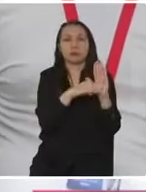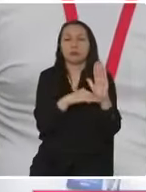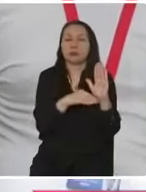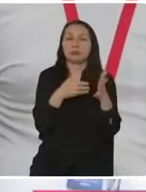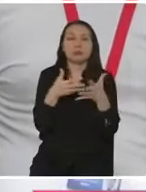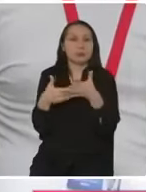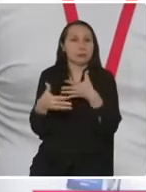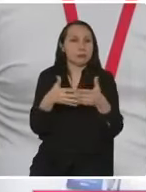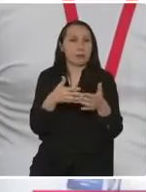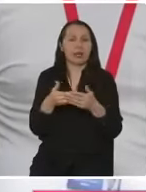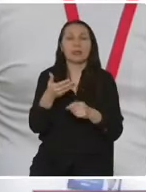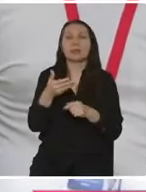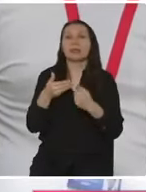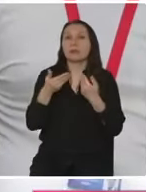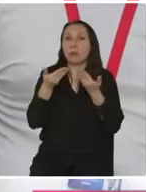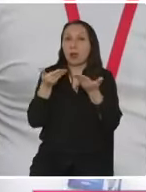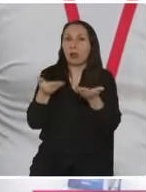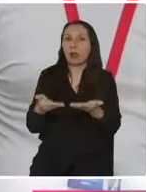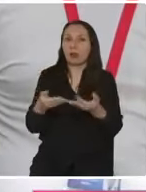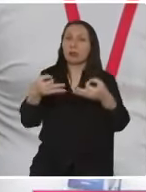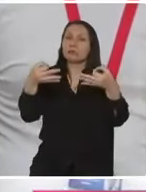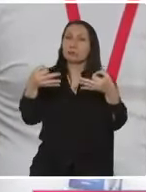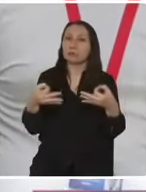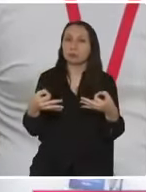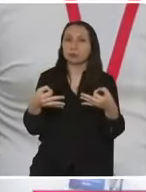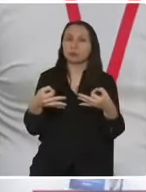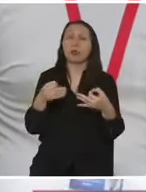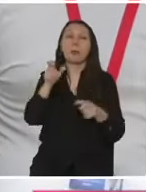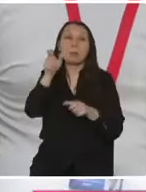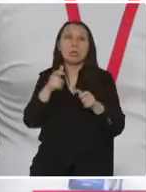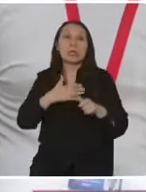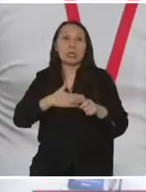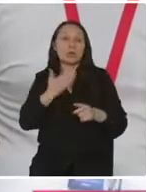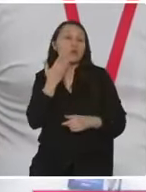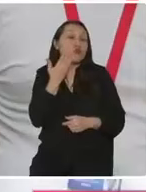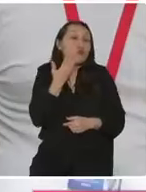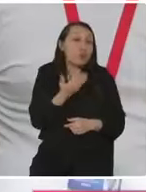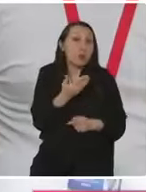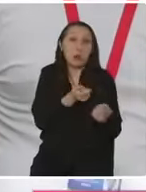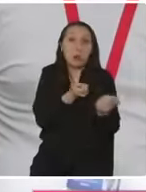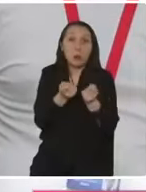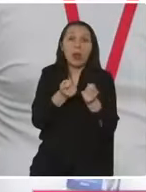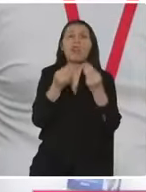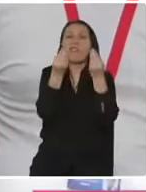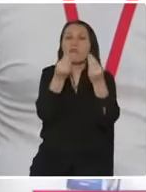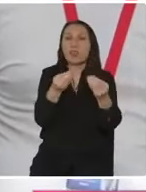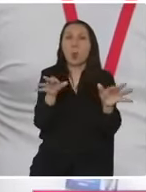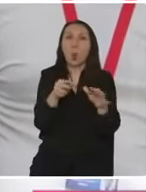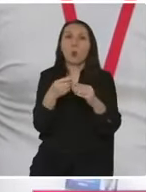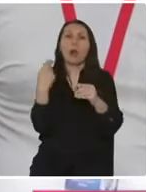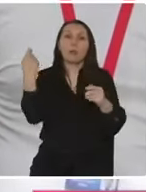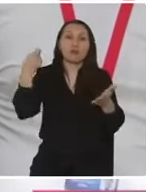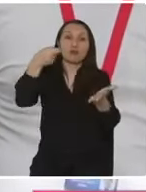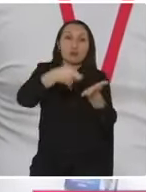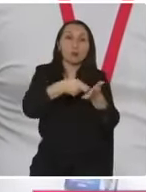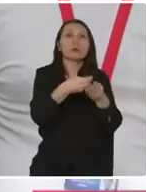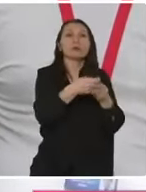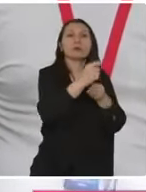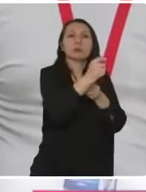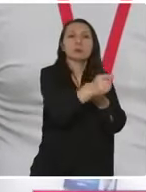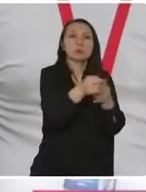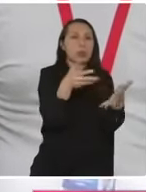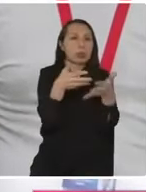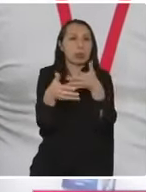totalmente transparente que le da seguridad a los donantes de que sus recursos se van a usar bien, de